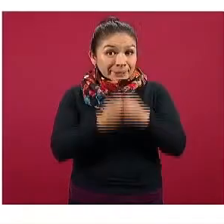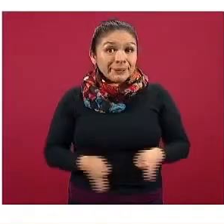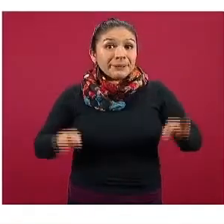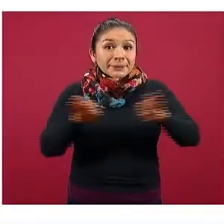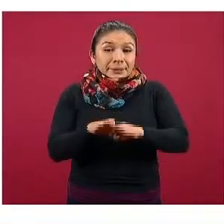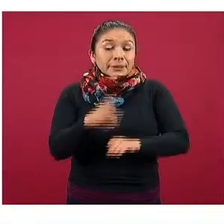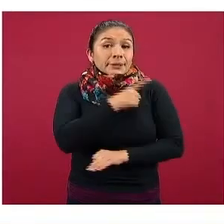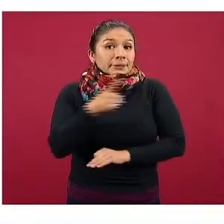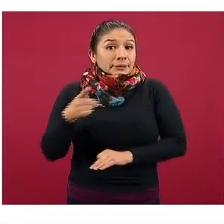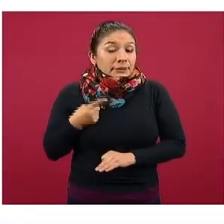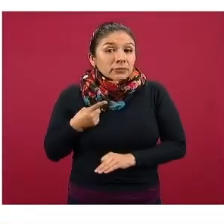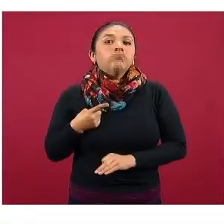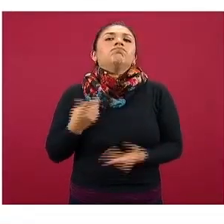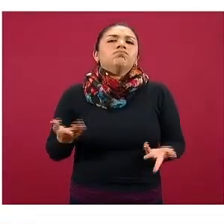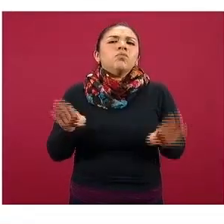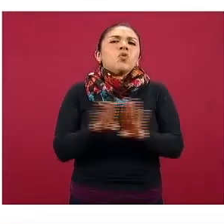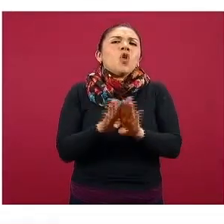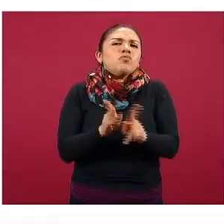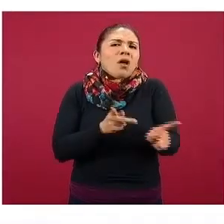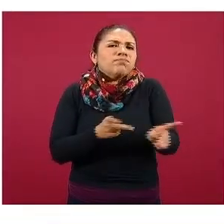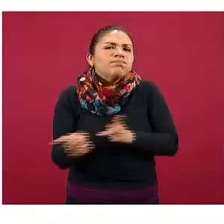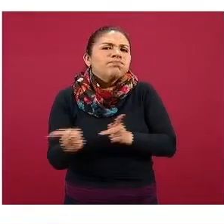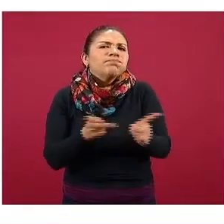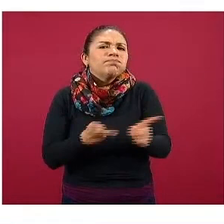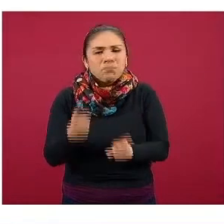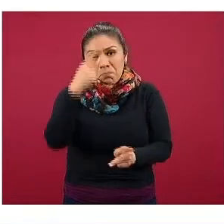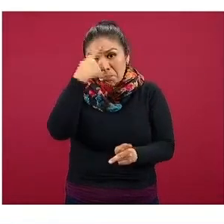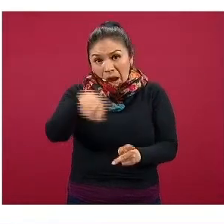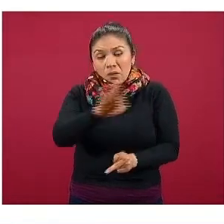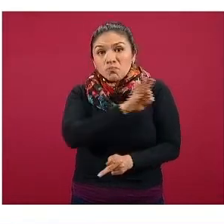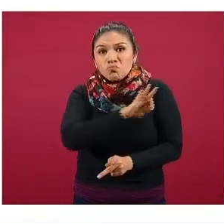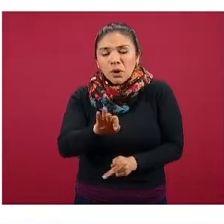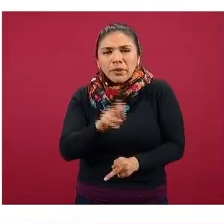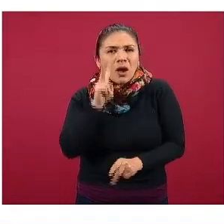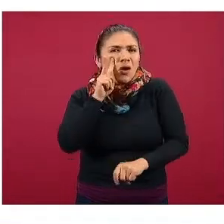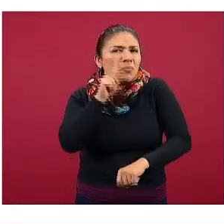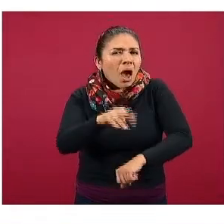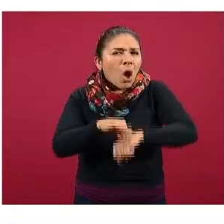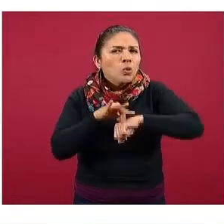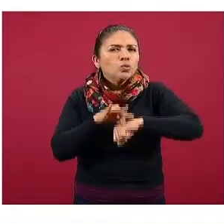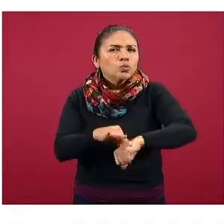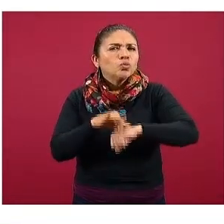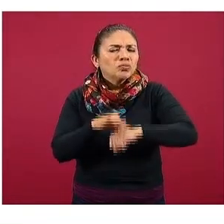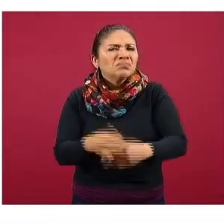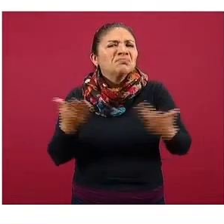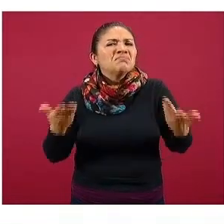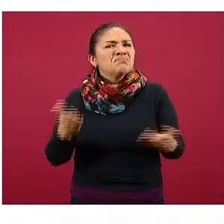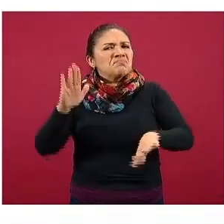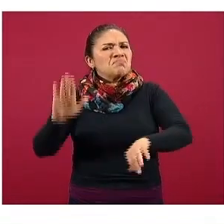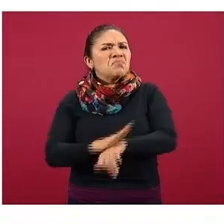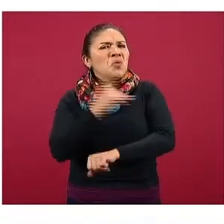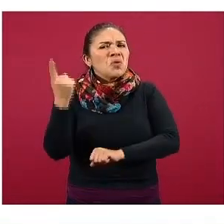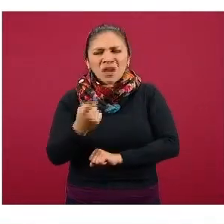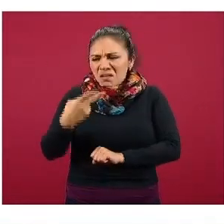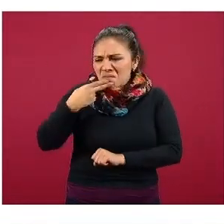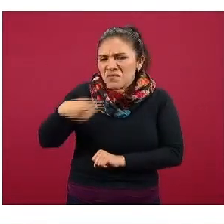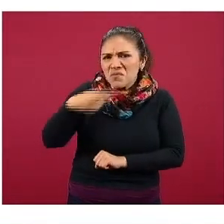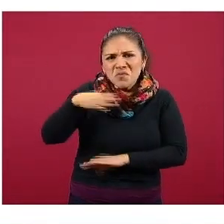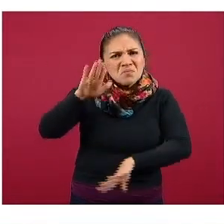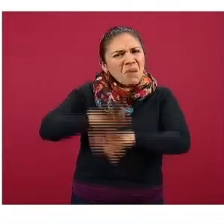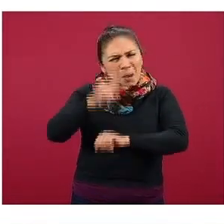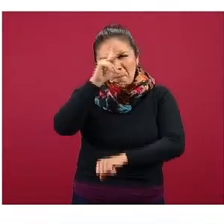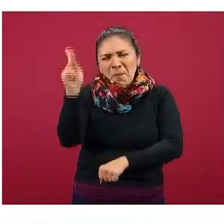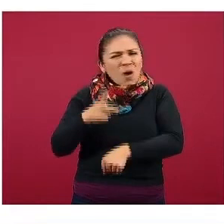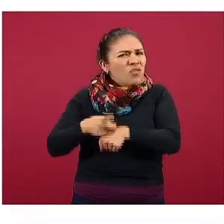importante tener métodos prácticos para poder visualizar cuál es y por qué el tabaquismo hace tanto